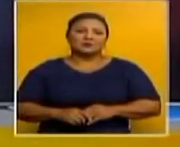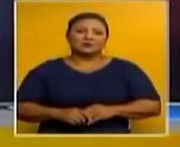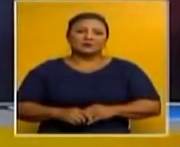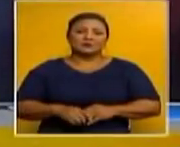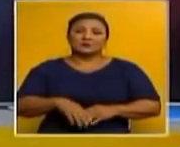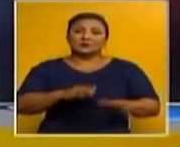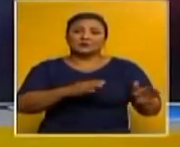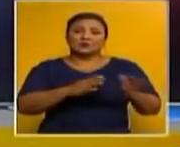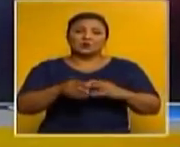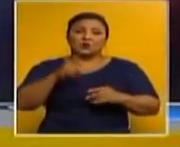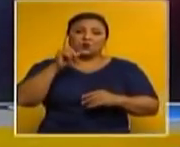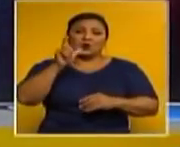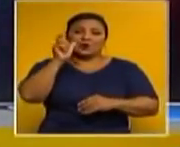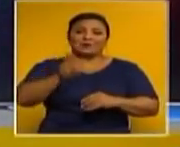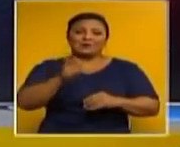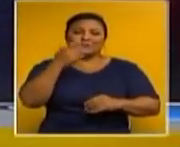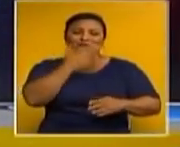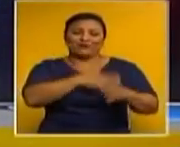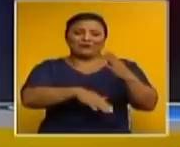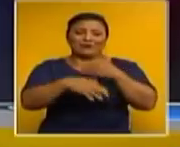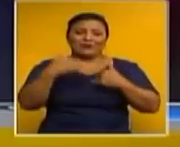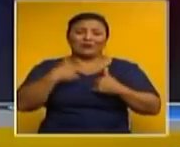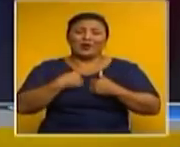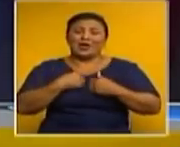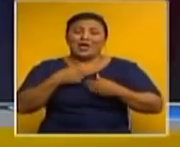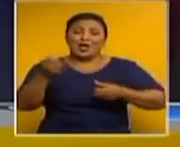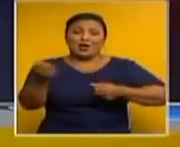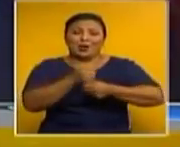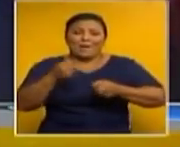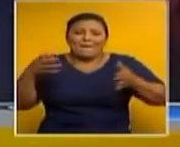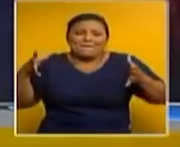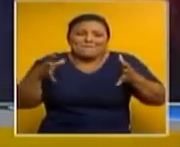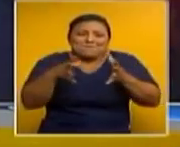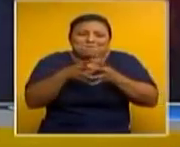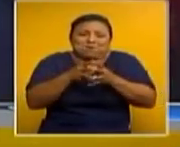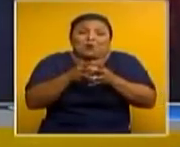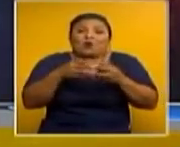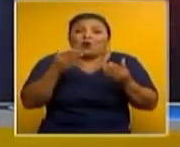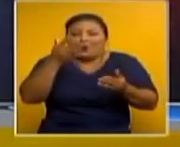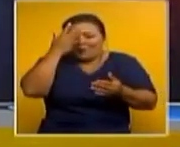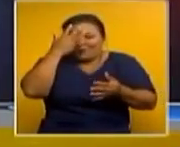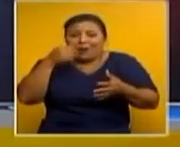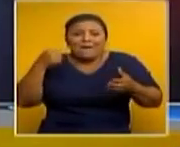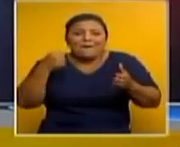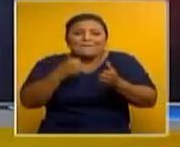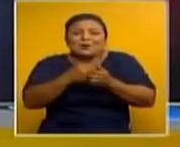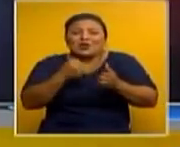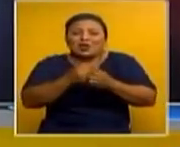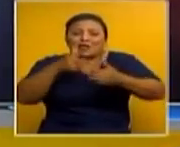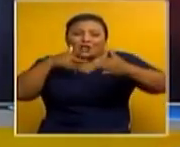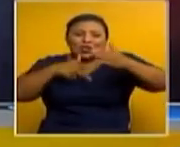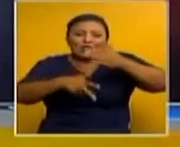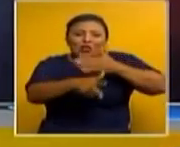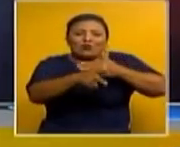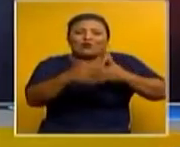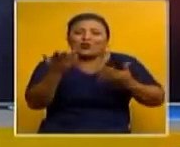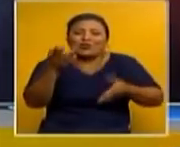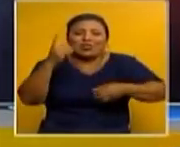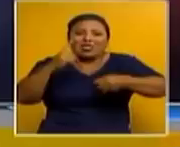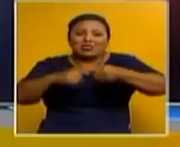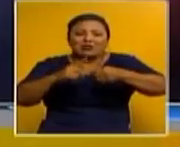Una persona gravemente herida y un vehículo reducido a chatarra son el resultado de una colisión en el túnel de San Roque, en Quito.